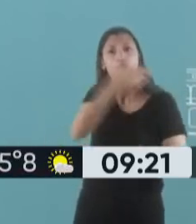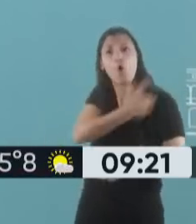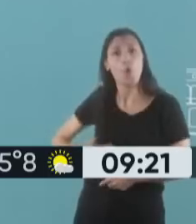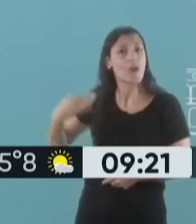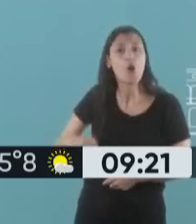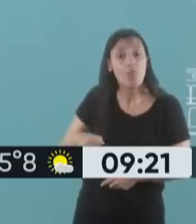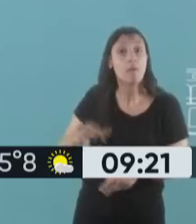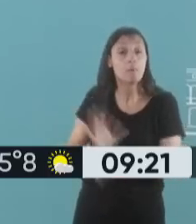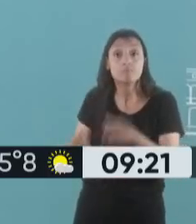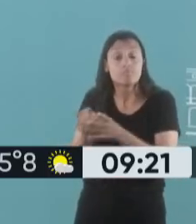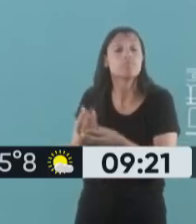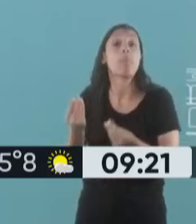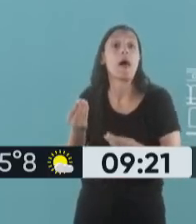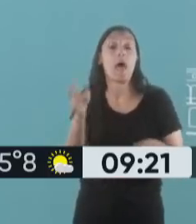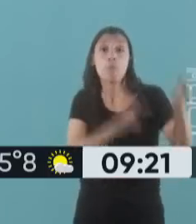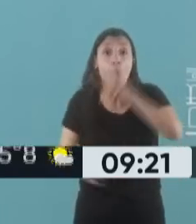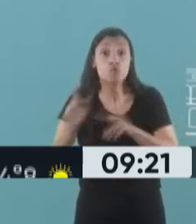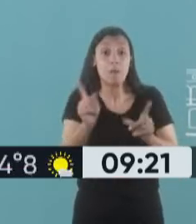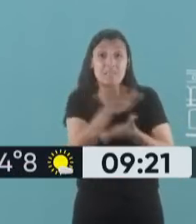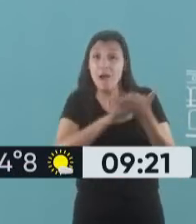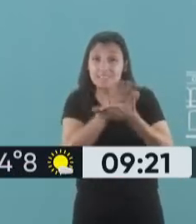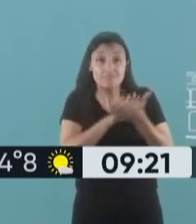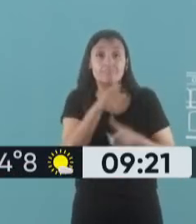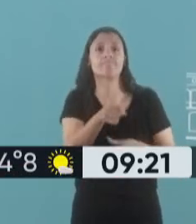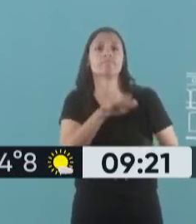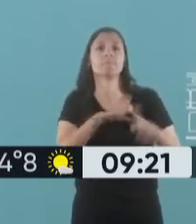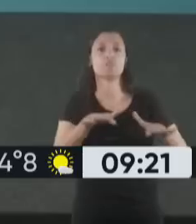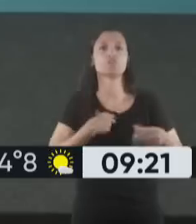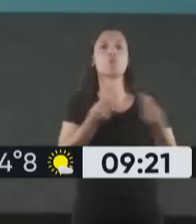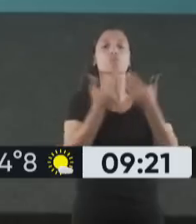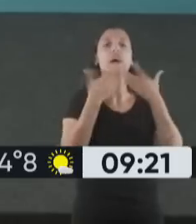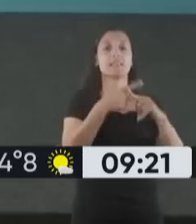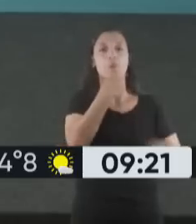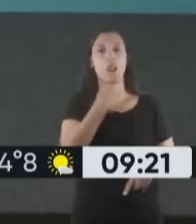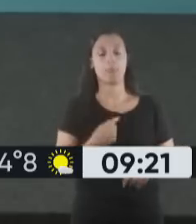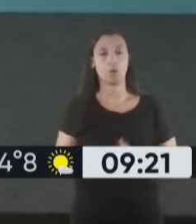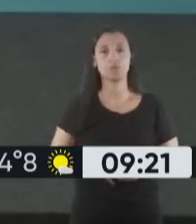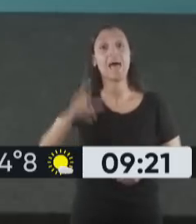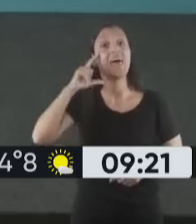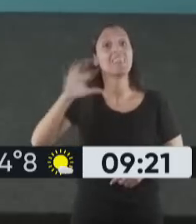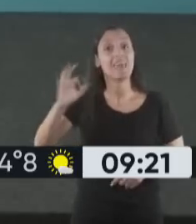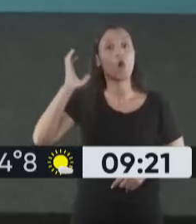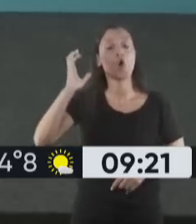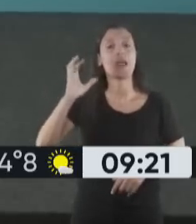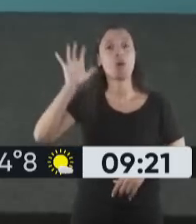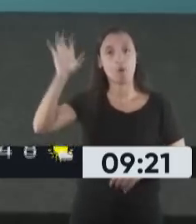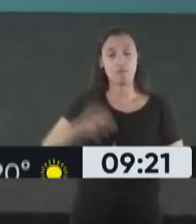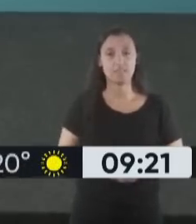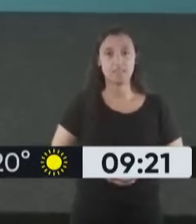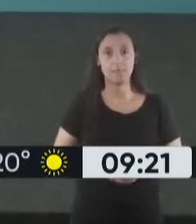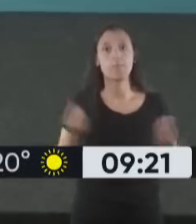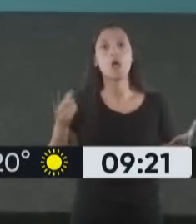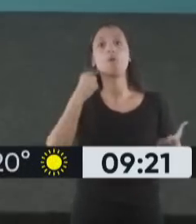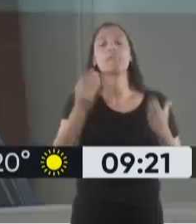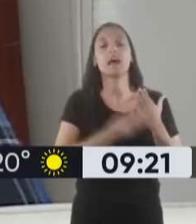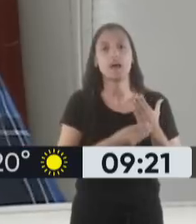lograr que esta situación se encauce y cambie. Muchas gracias por la pregunta. Diego Ruiz Díaz, de Radio Provincia. ¿Qué tal? ¿Cómo le